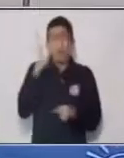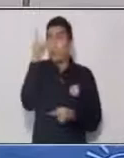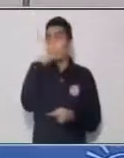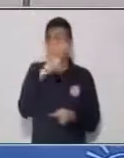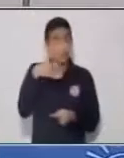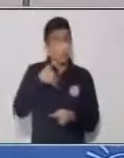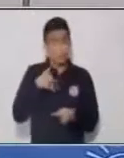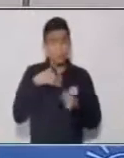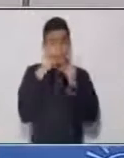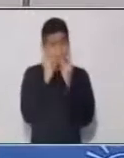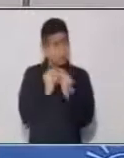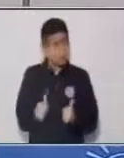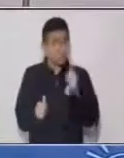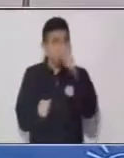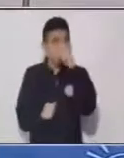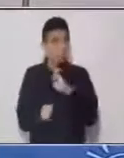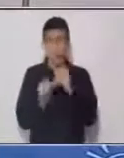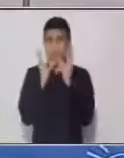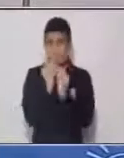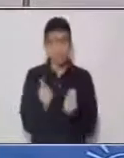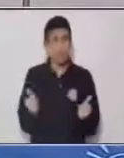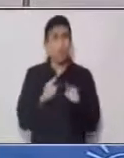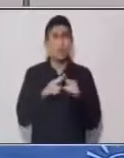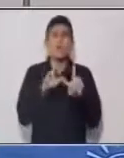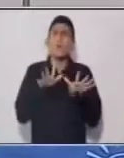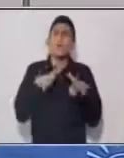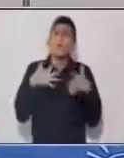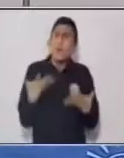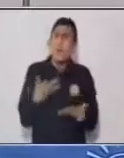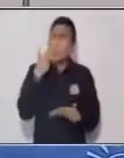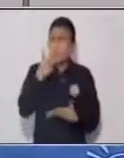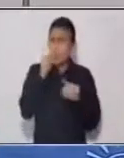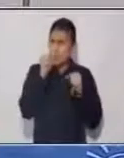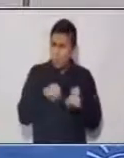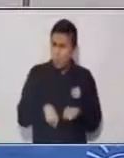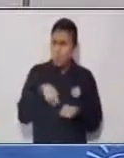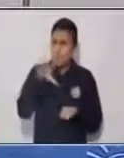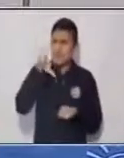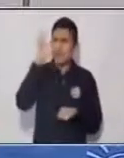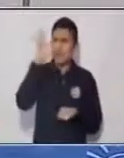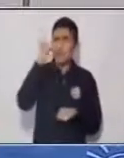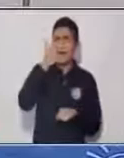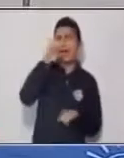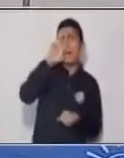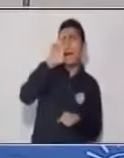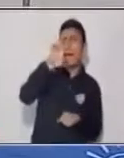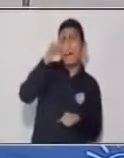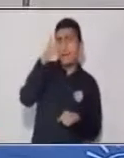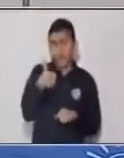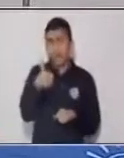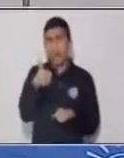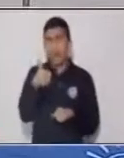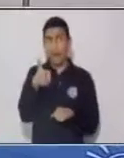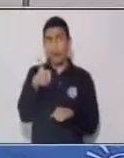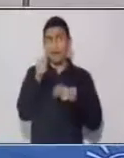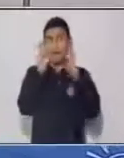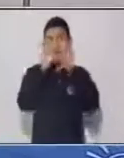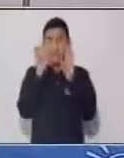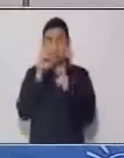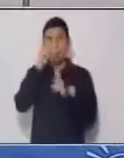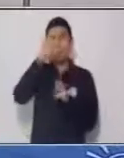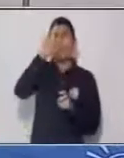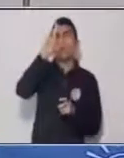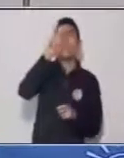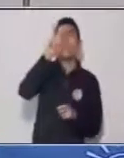una solución concreta. ¿Cómo podemos encontrar el área bajo la